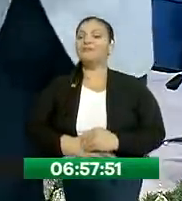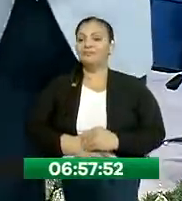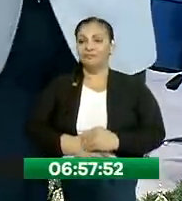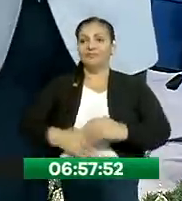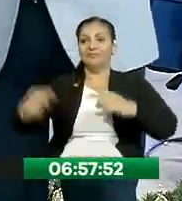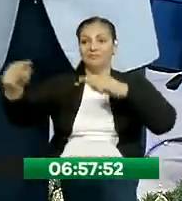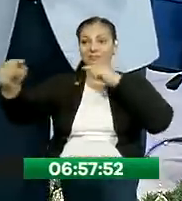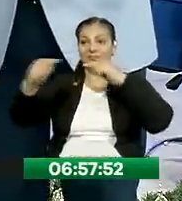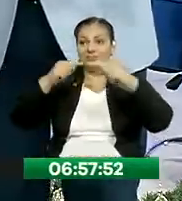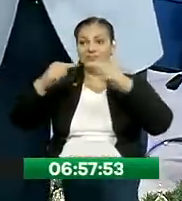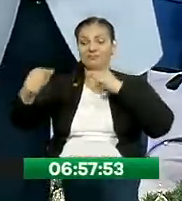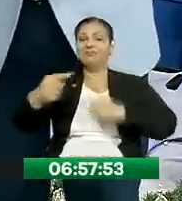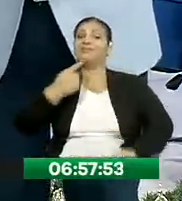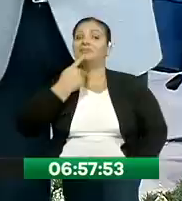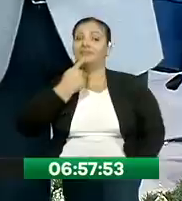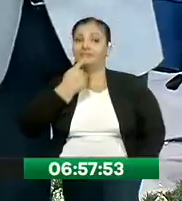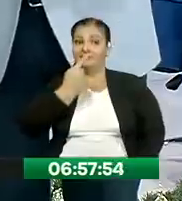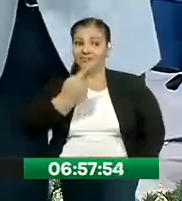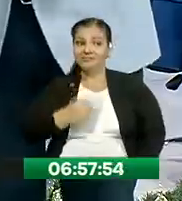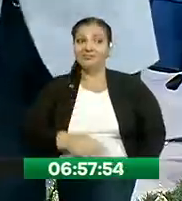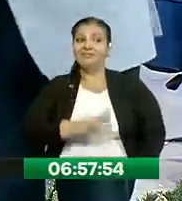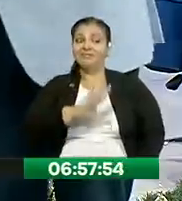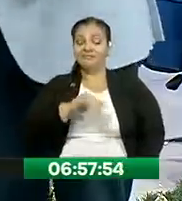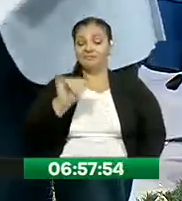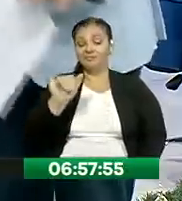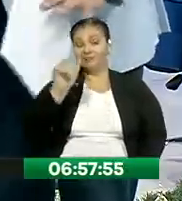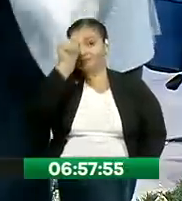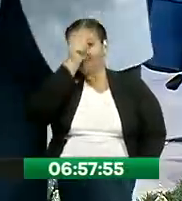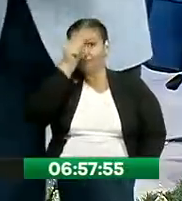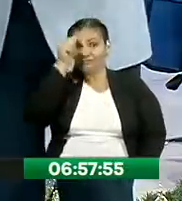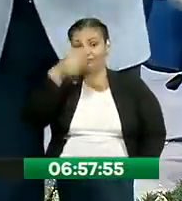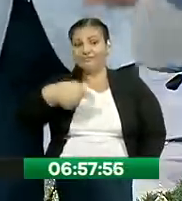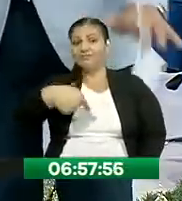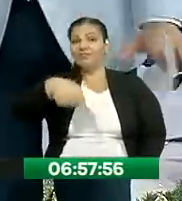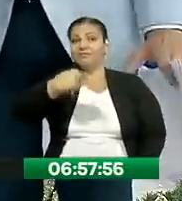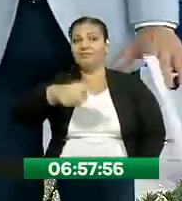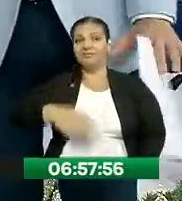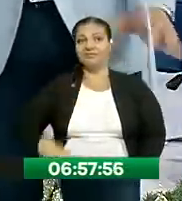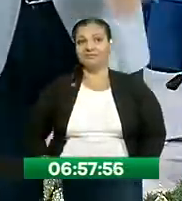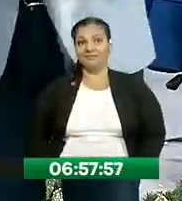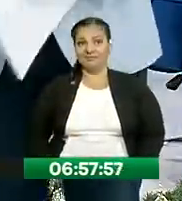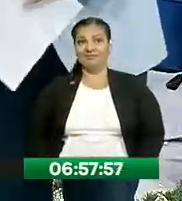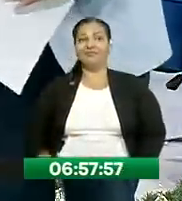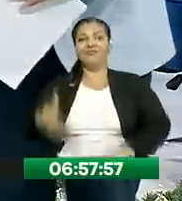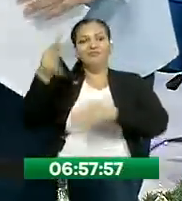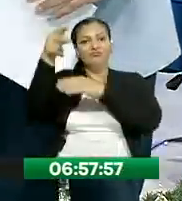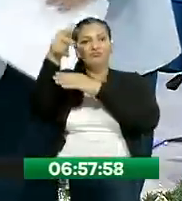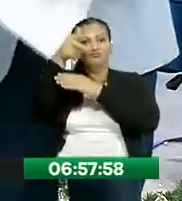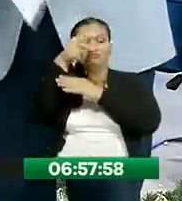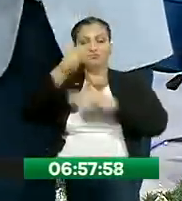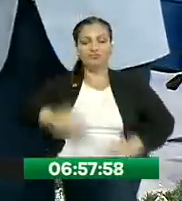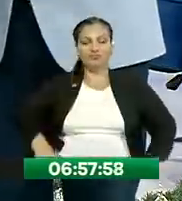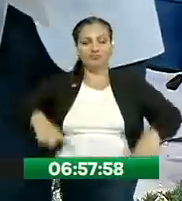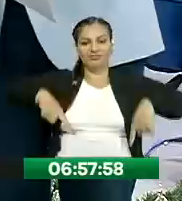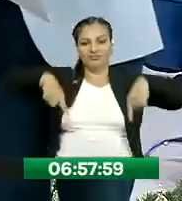porque claro, nos tienen allá listos para ir. El triquini, ¿no? El monokini y el